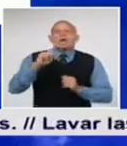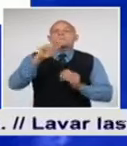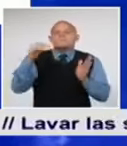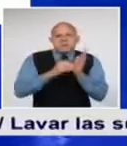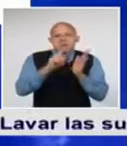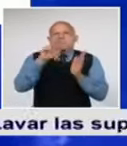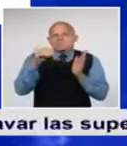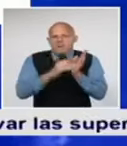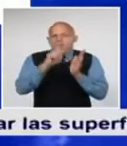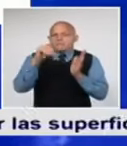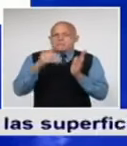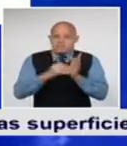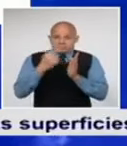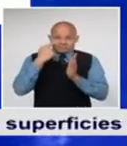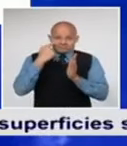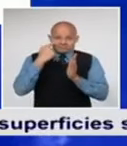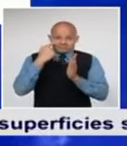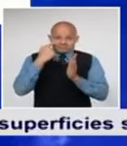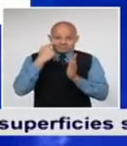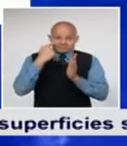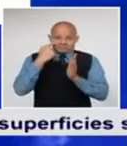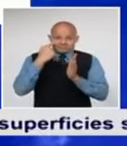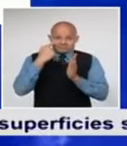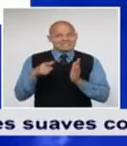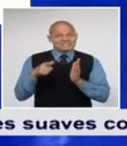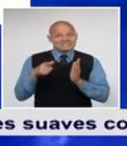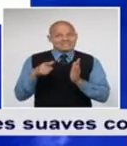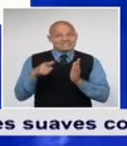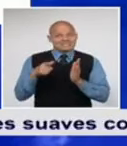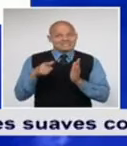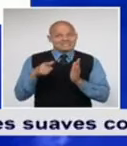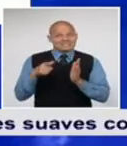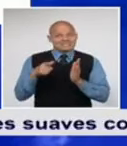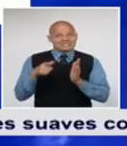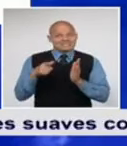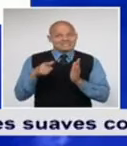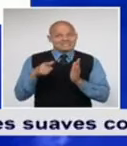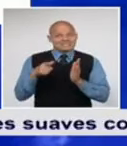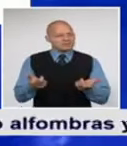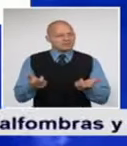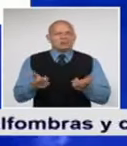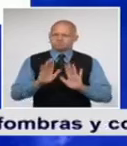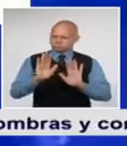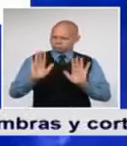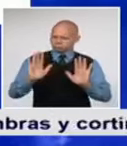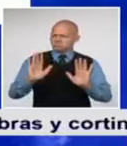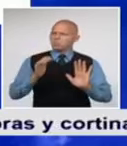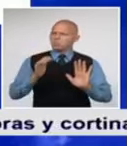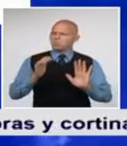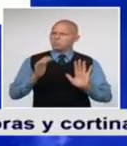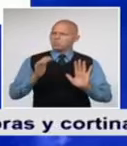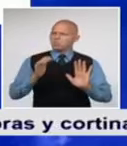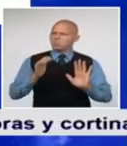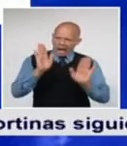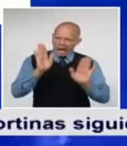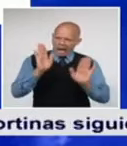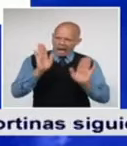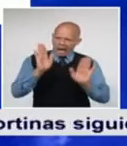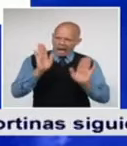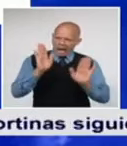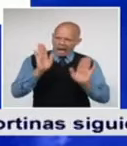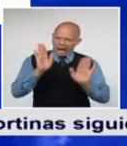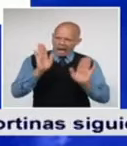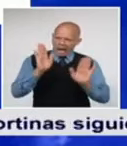elevada la que promediamos y que tenemos la certeza de que vamos a tener indicadores